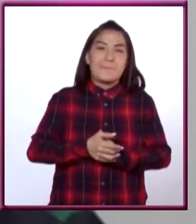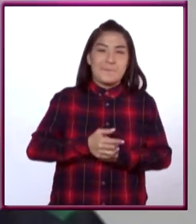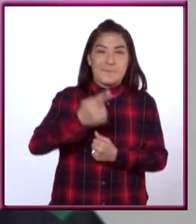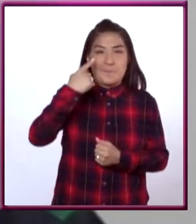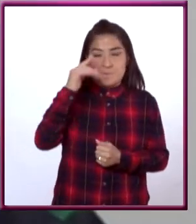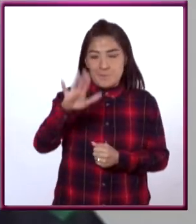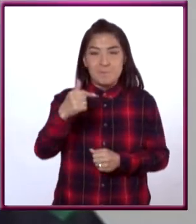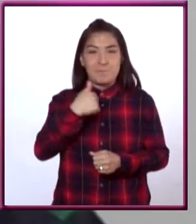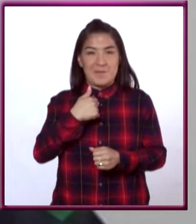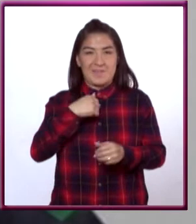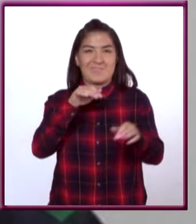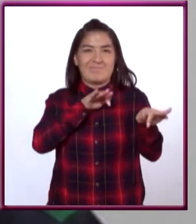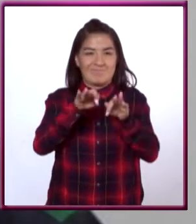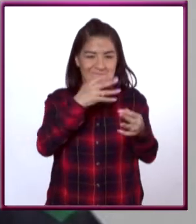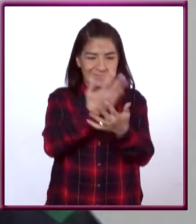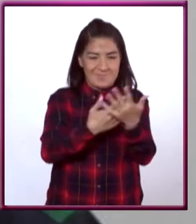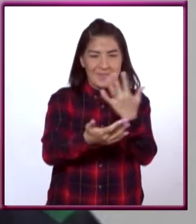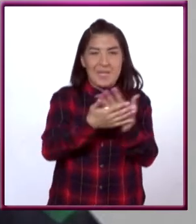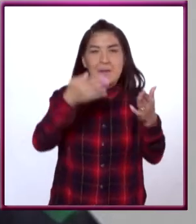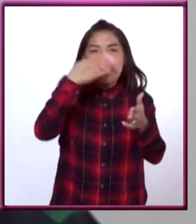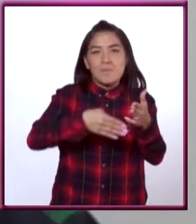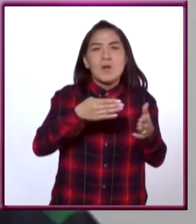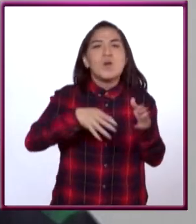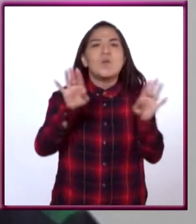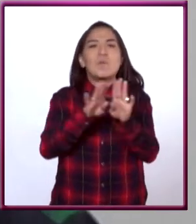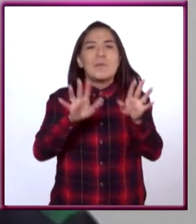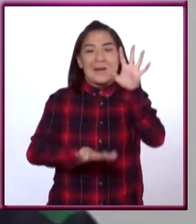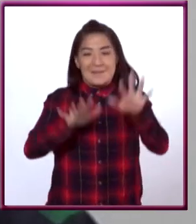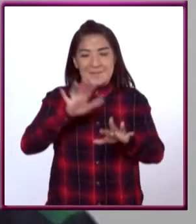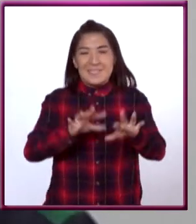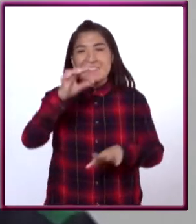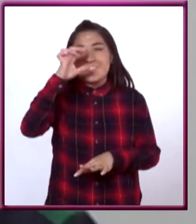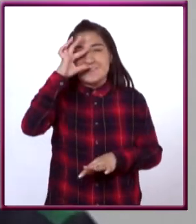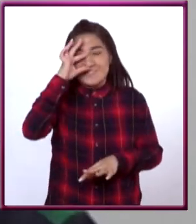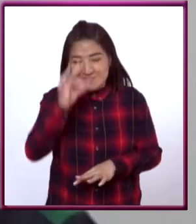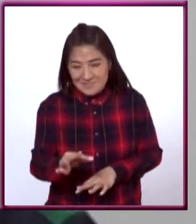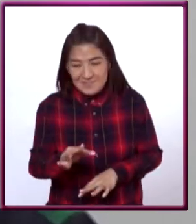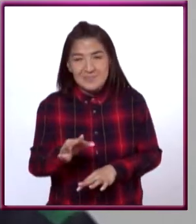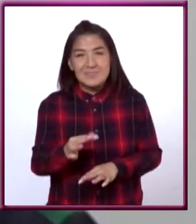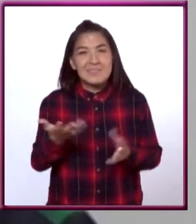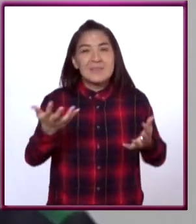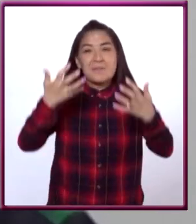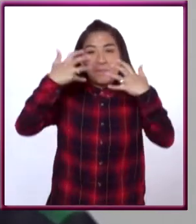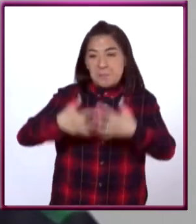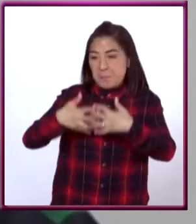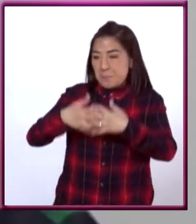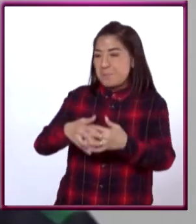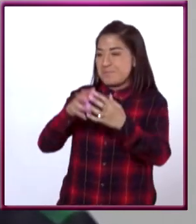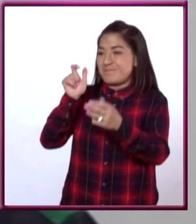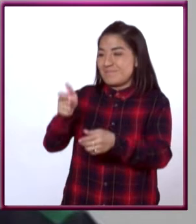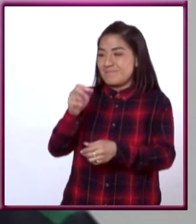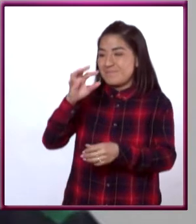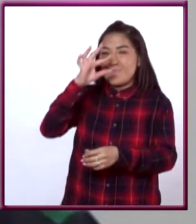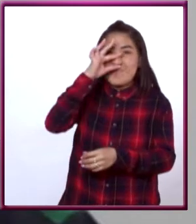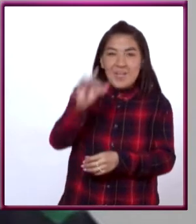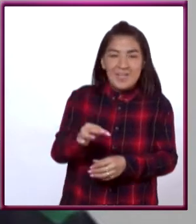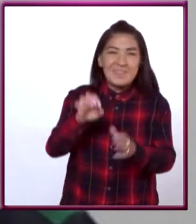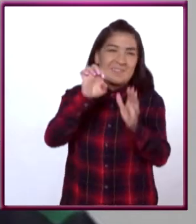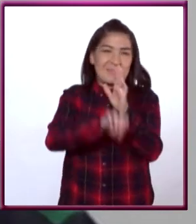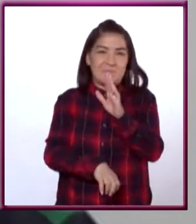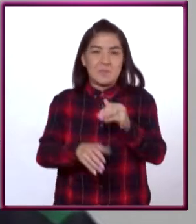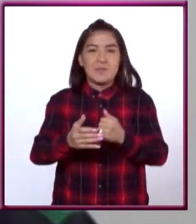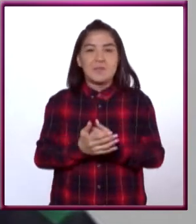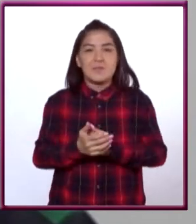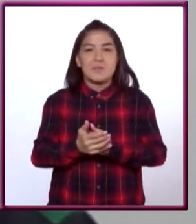parte de manufactura yo te puedo hablar de cuando las cosas no salen bien, cuando tienes un plan y una máquina falla, por ejemplo,